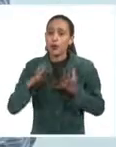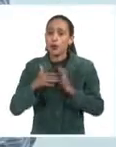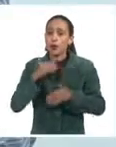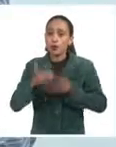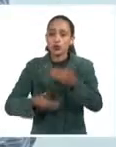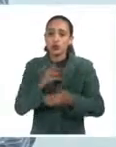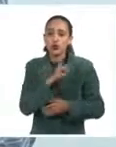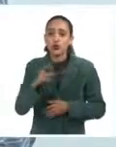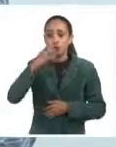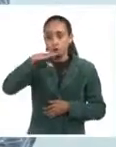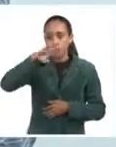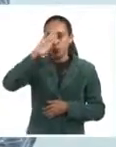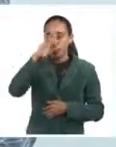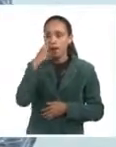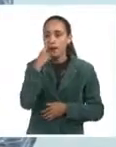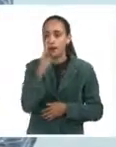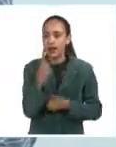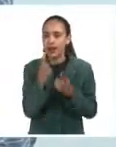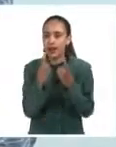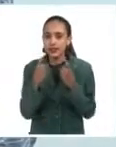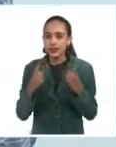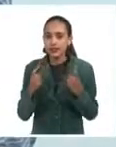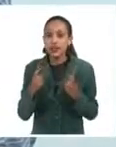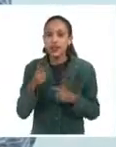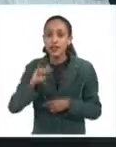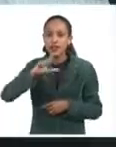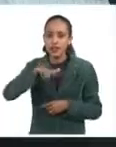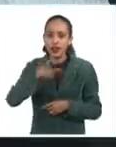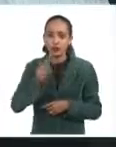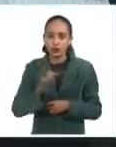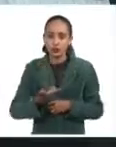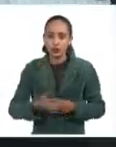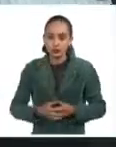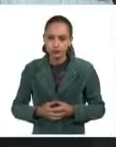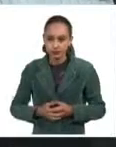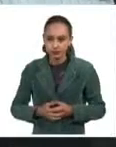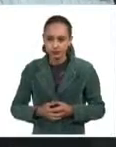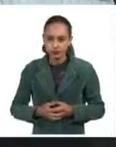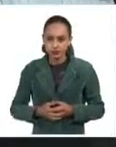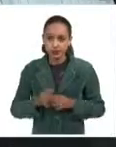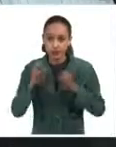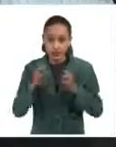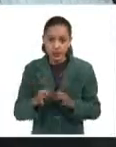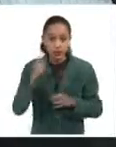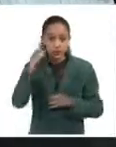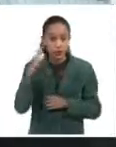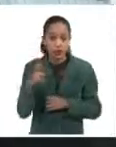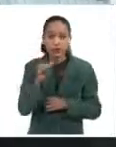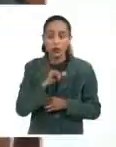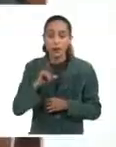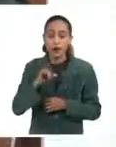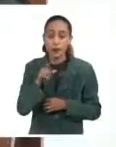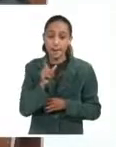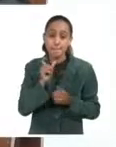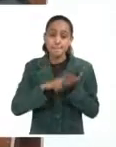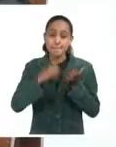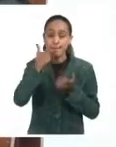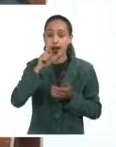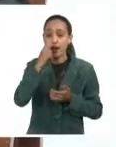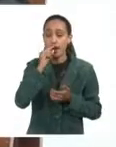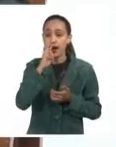cubano, identificar las necesidades del sector de la cultura. Siempre se vuelve a palabras, indiscutiblemente, como si ahí